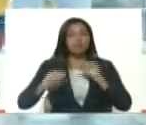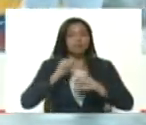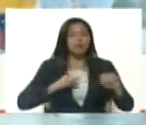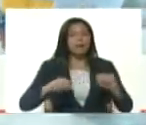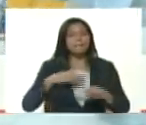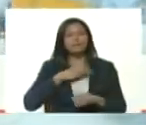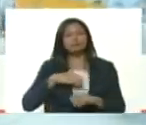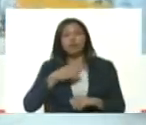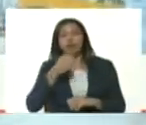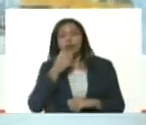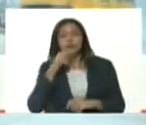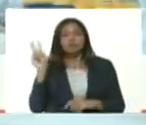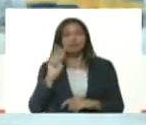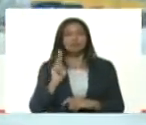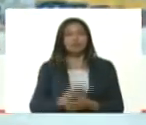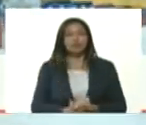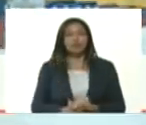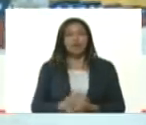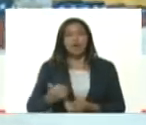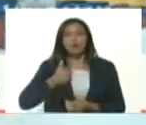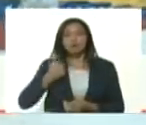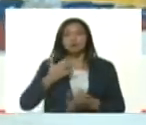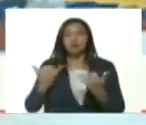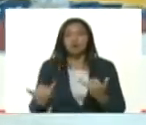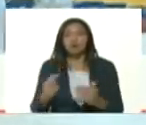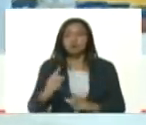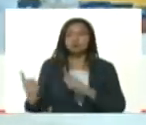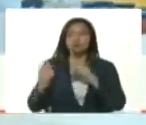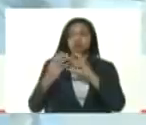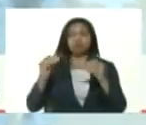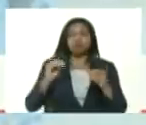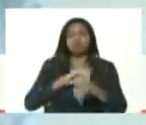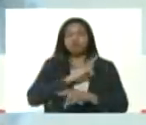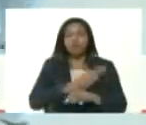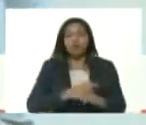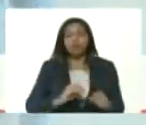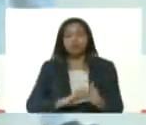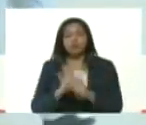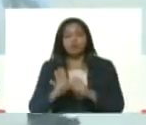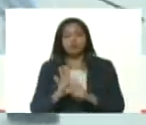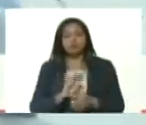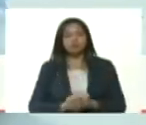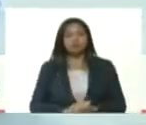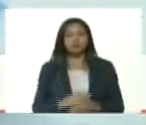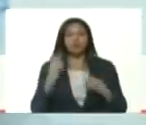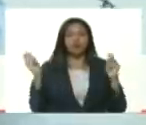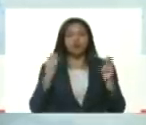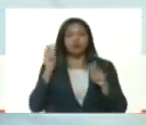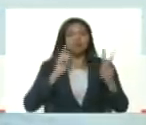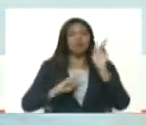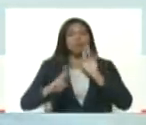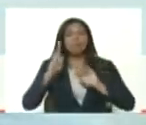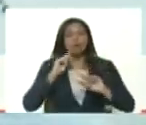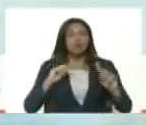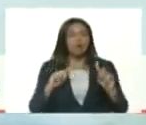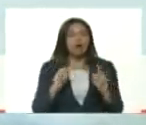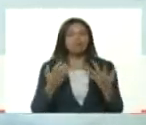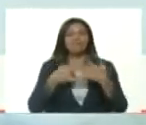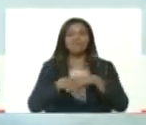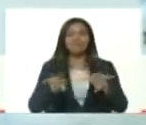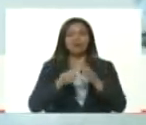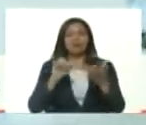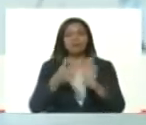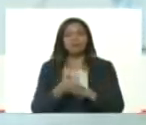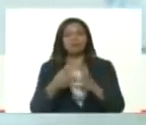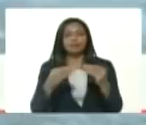misión Venezuela Bella. Y en esta oportunidad, enfrentando el coronavirus. Con la jornada de desinfección integral